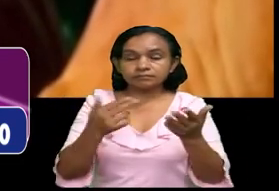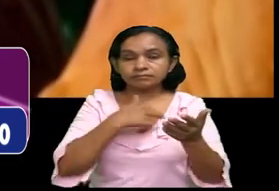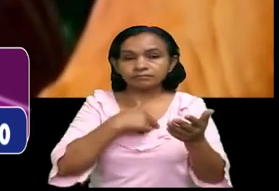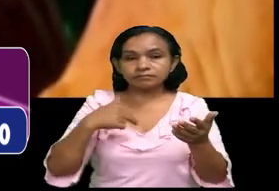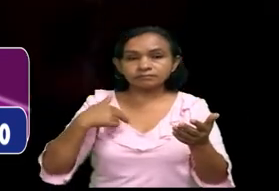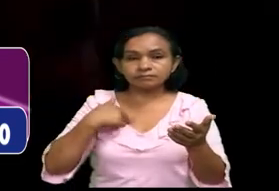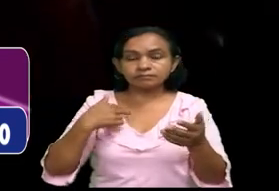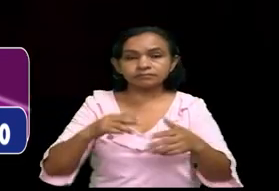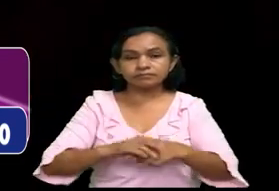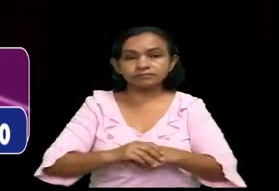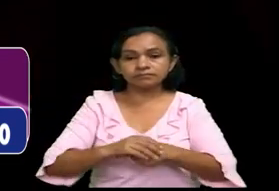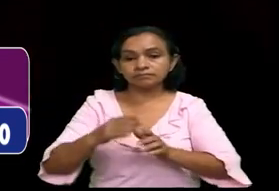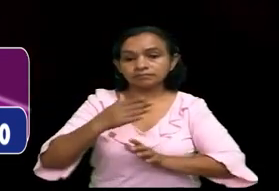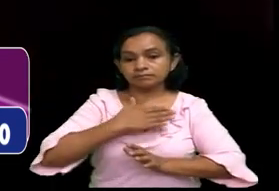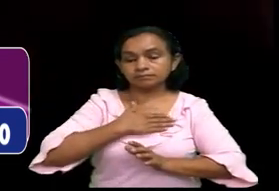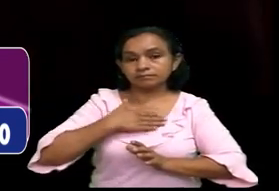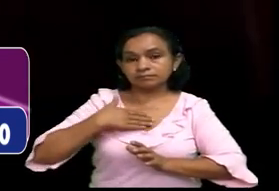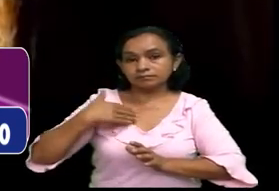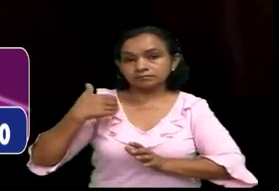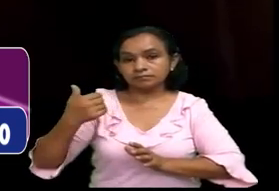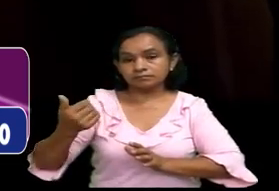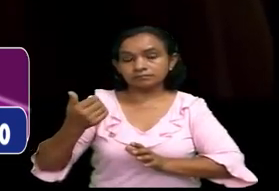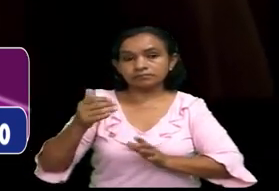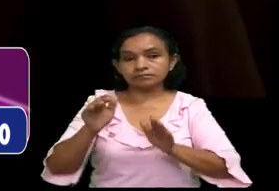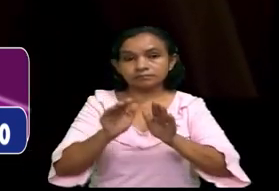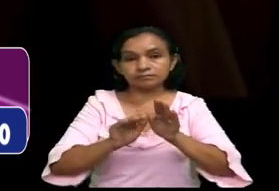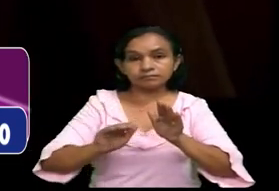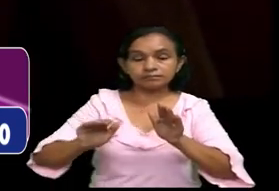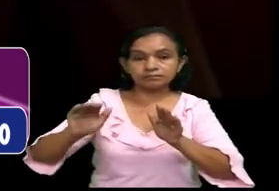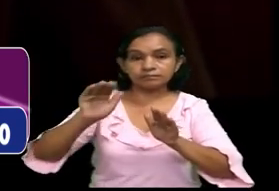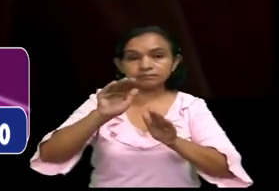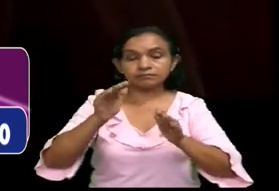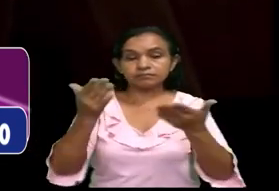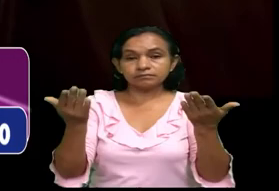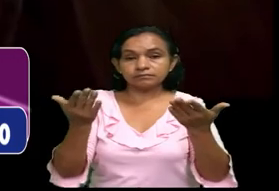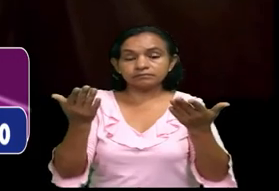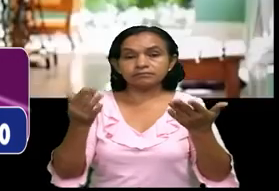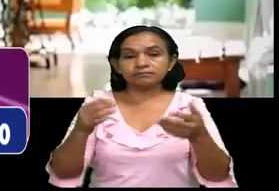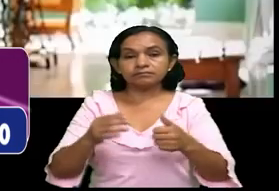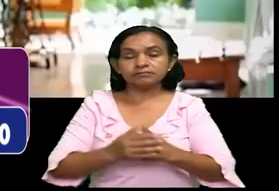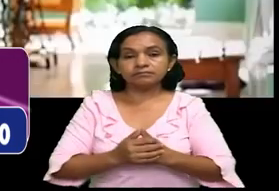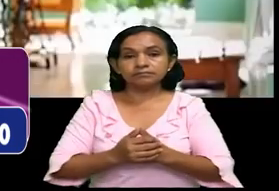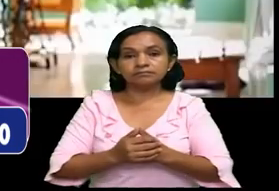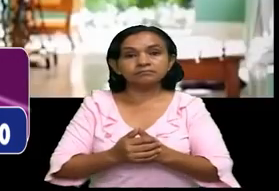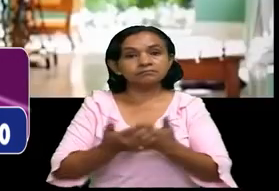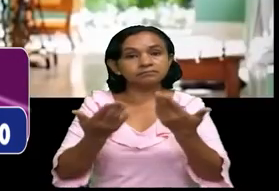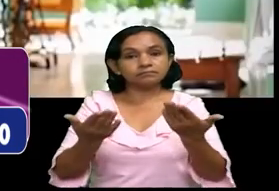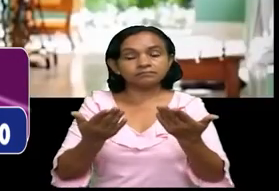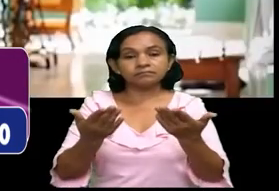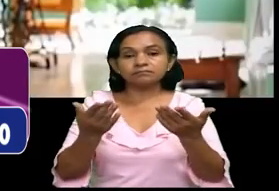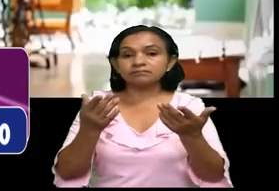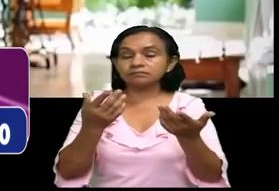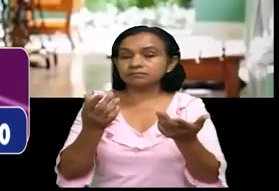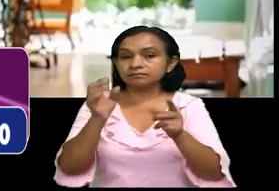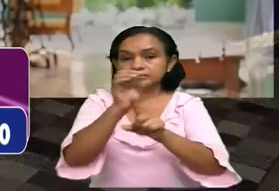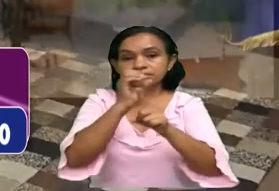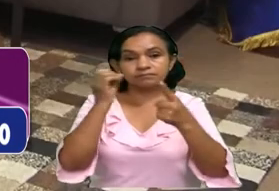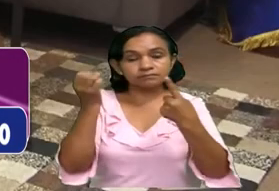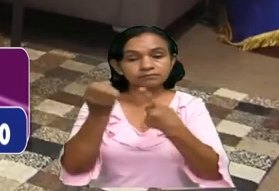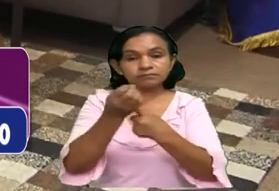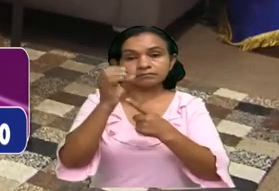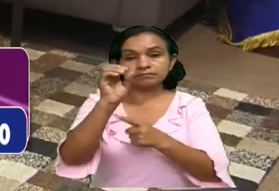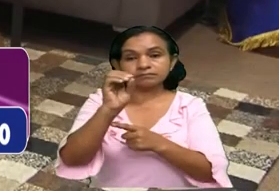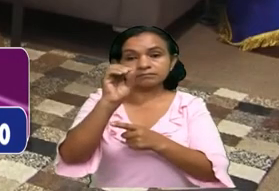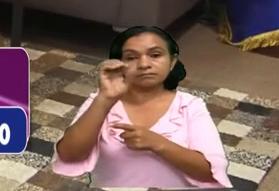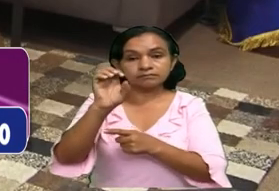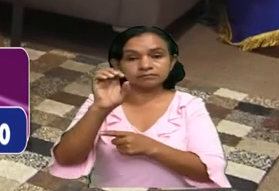sido mejorada, digamos, elevada su calificación por el organismo, el de la OIE,